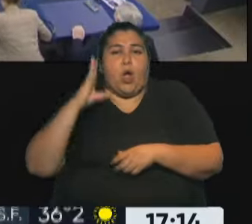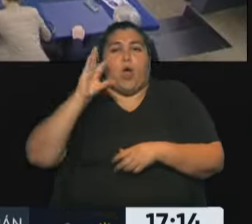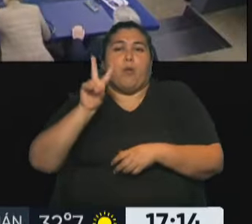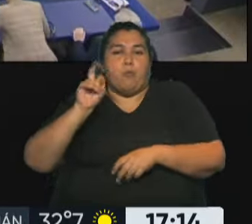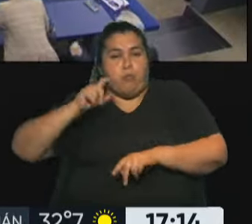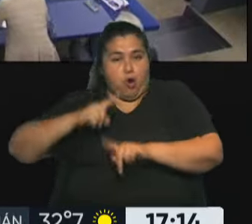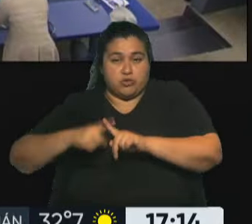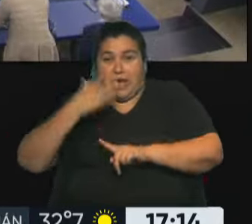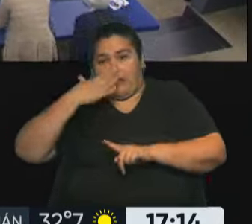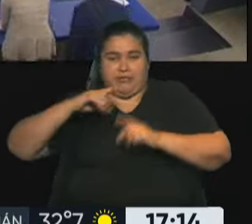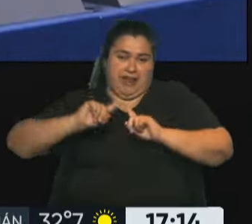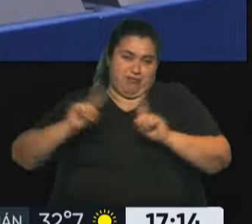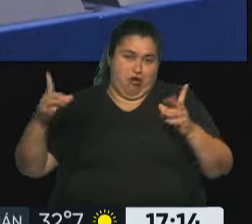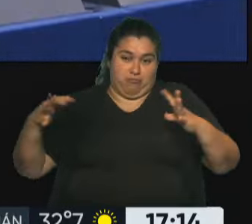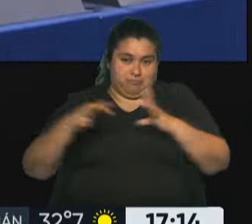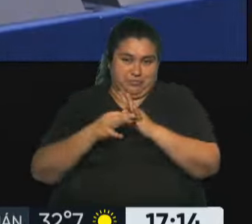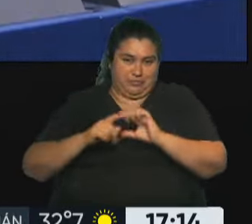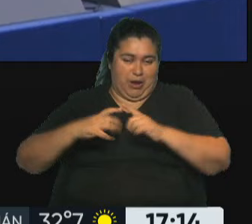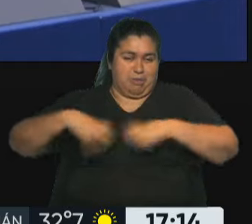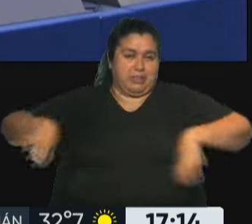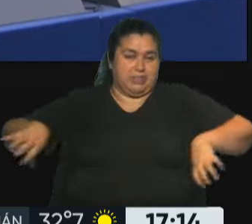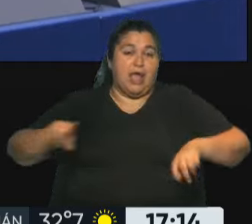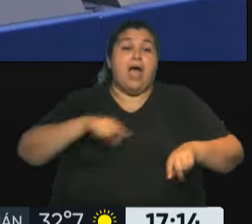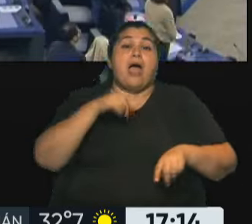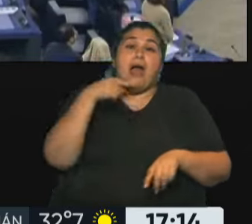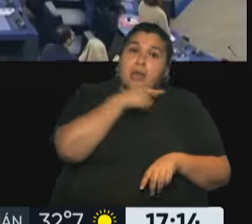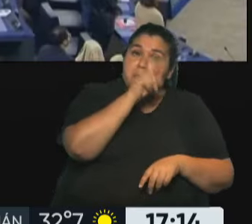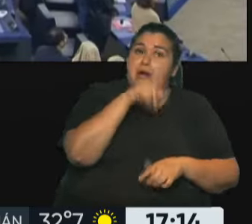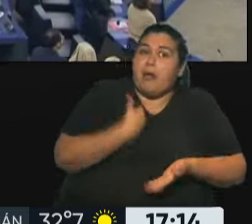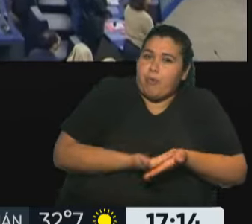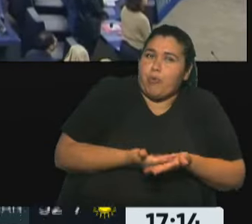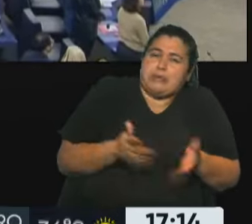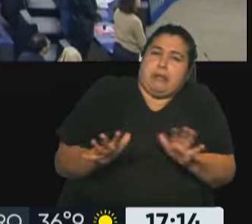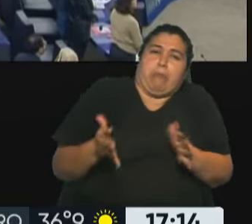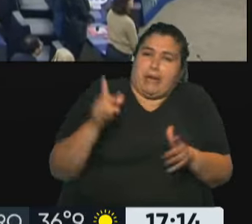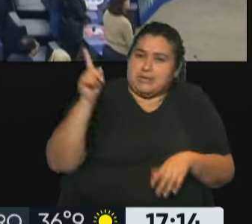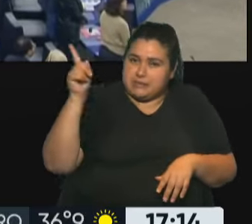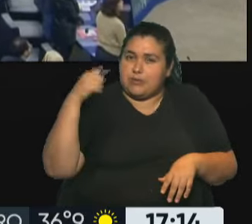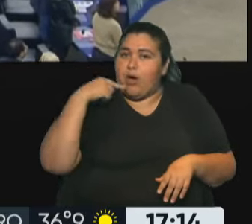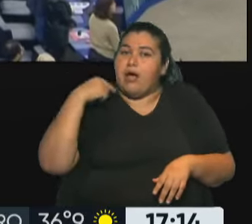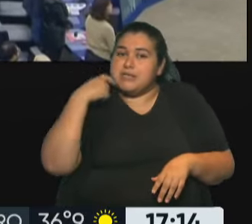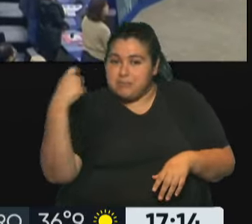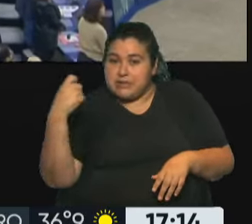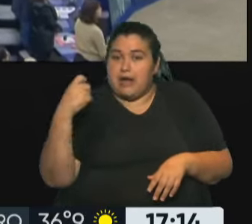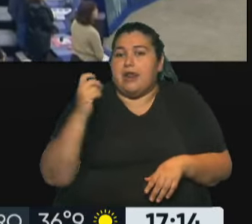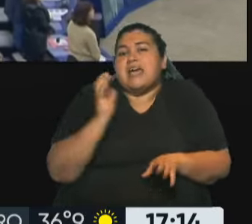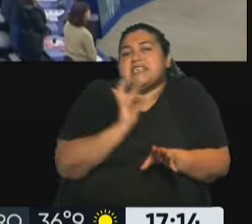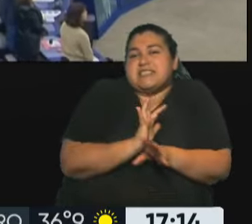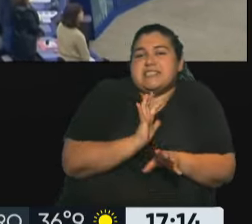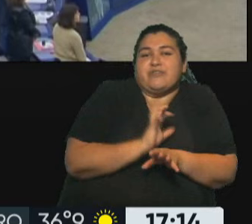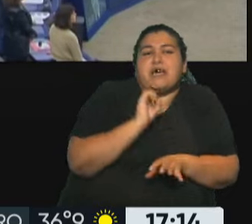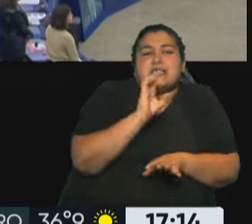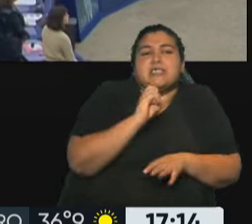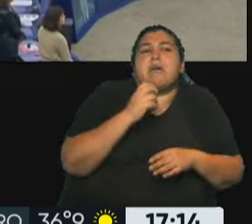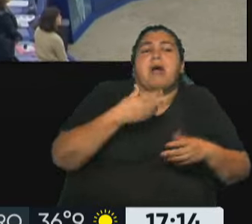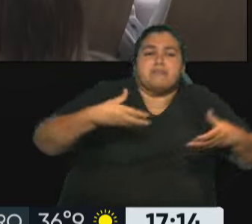que finalmente no lograron. Eso en Alemania, al menos hasta ahora, era prácticamente imposible porque existe esto que se conoce como el cordón sanitario. Es interesante ver qué